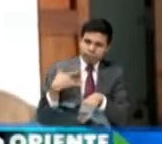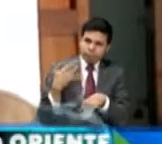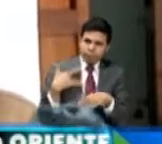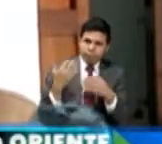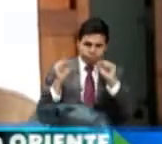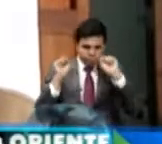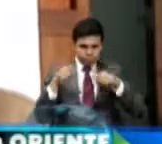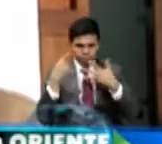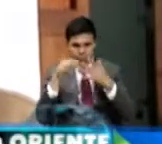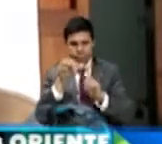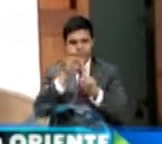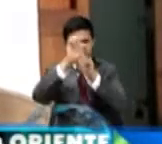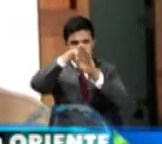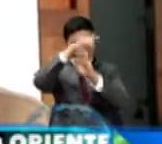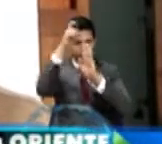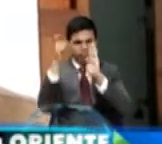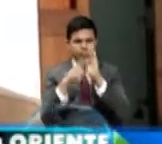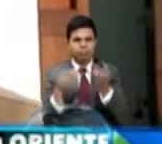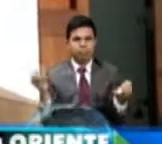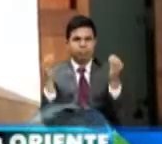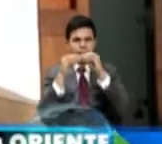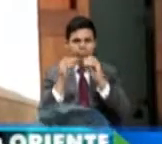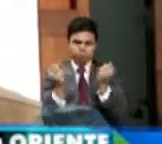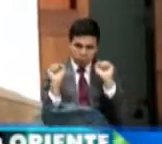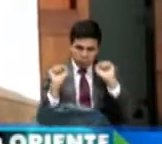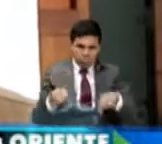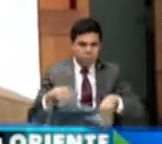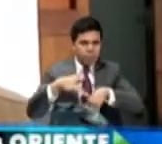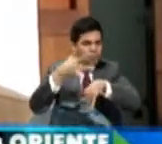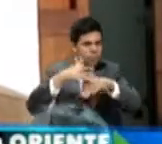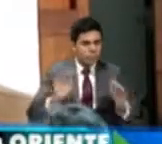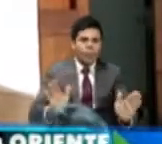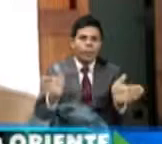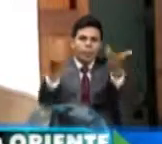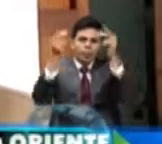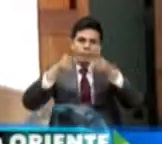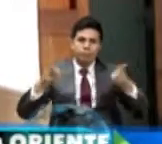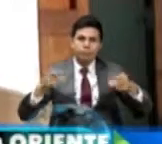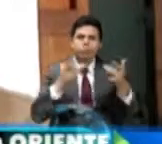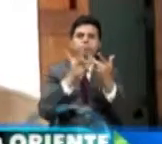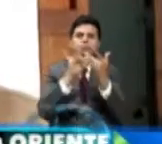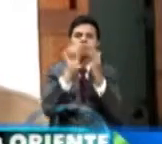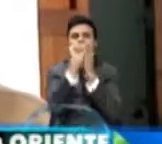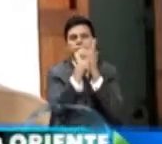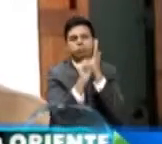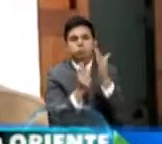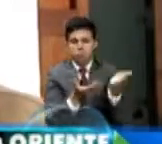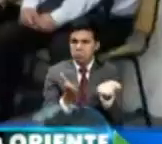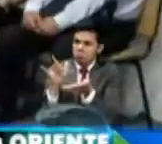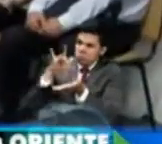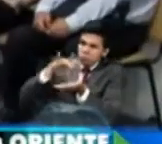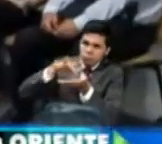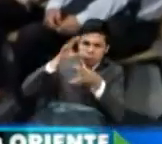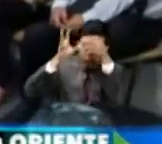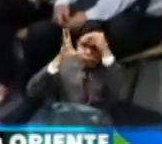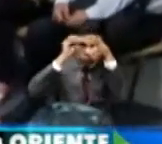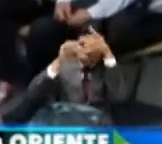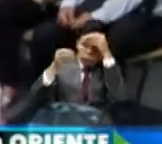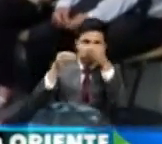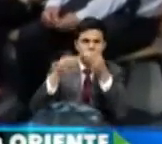segundo ciclo y pues también invitándolos a los demás programas de la biblioteca, pues que ofrecen cursos ya